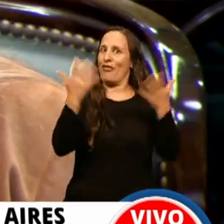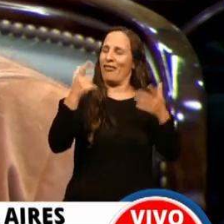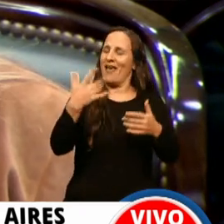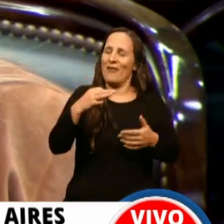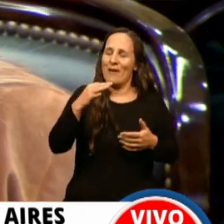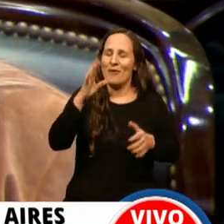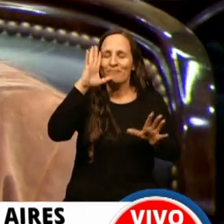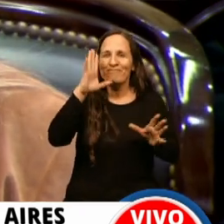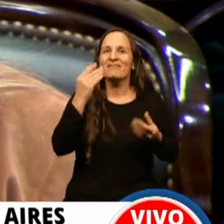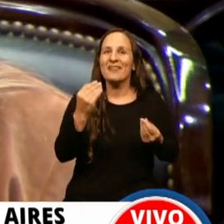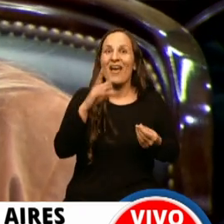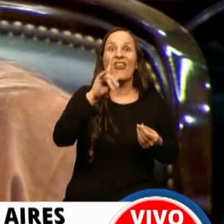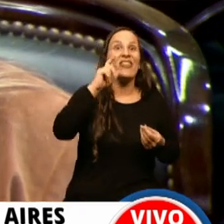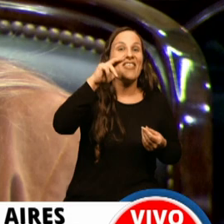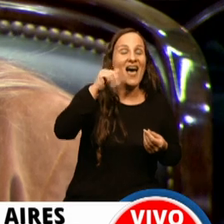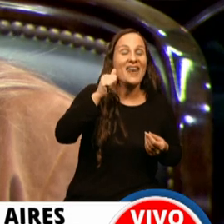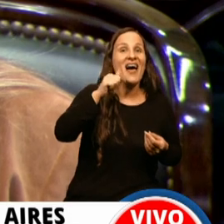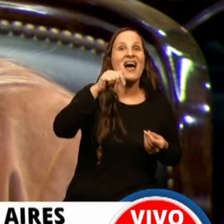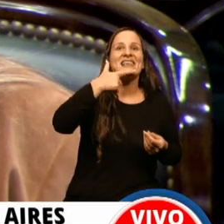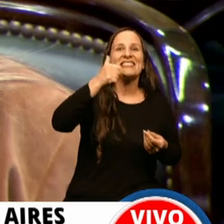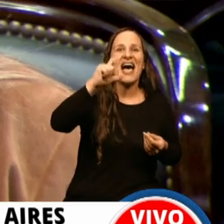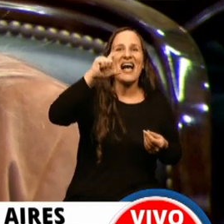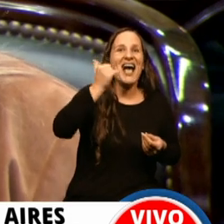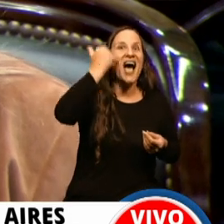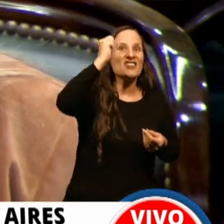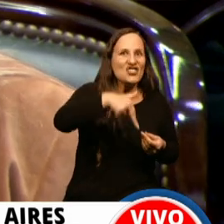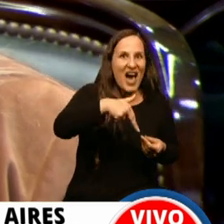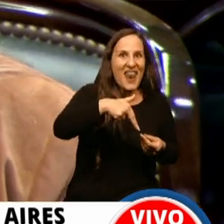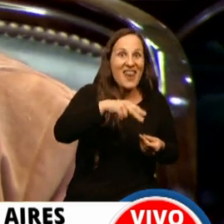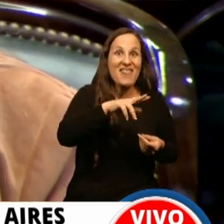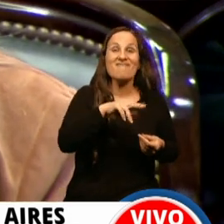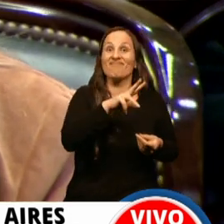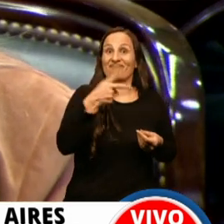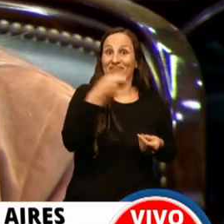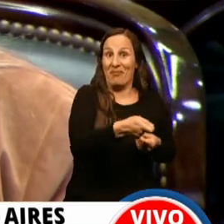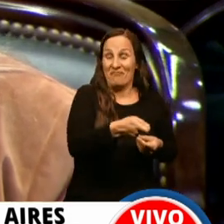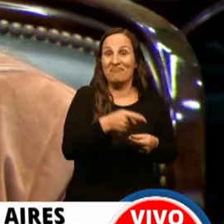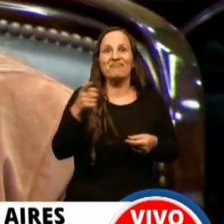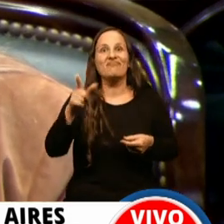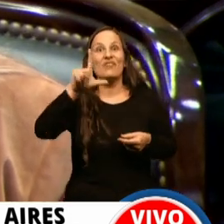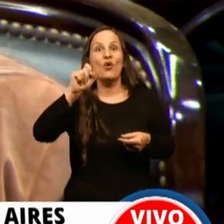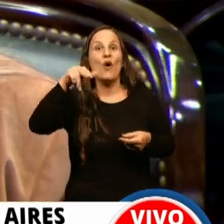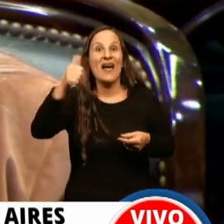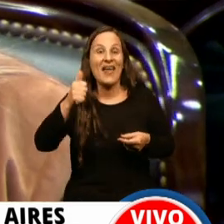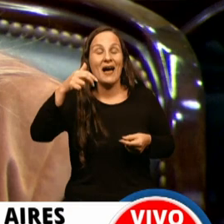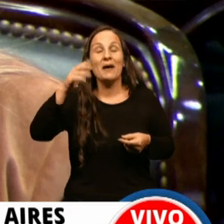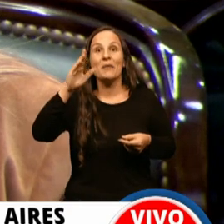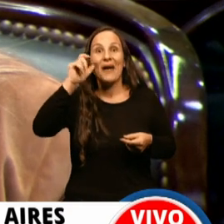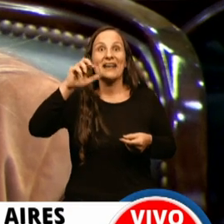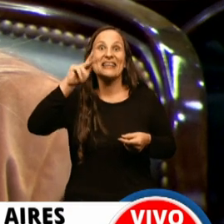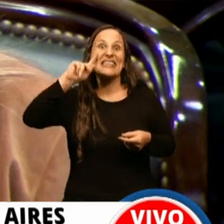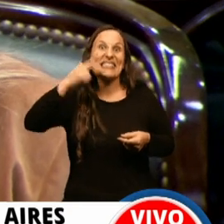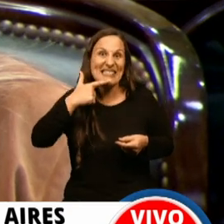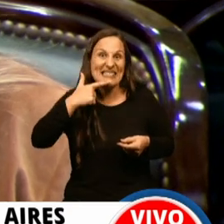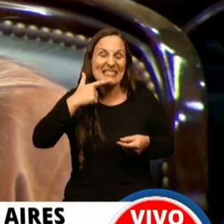a diana sacayán víctima de travesti cidh yo a lohan a ver kings a claudia pía badaracco